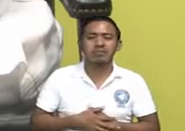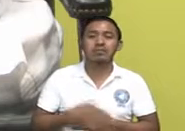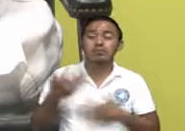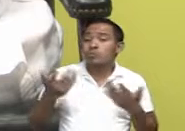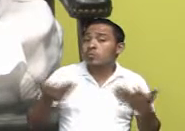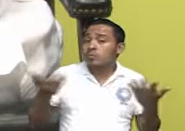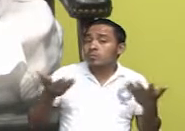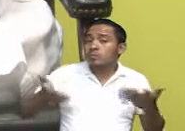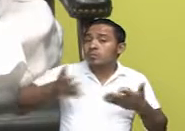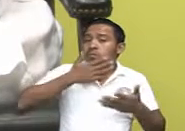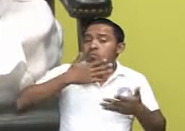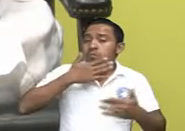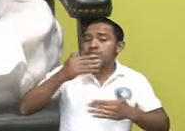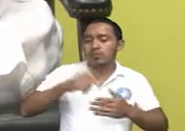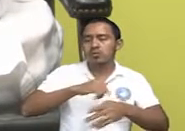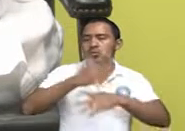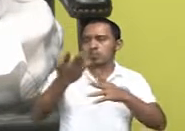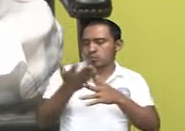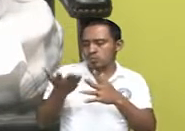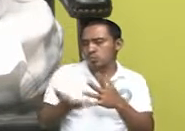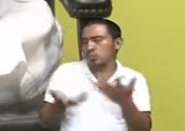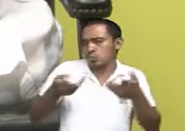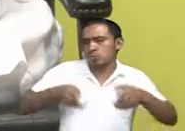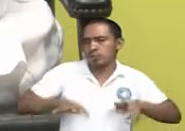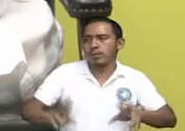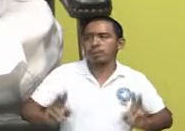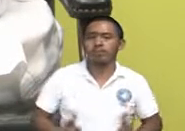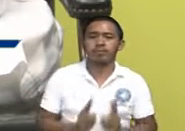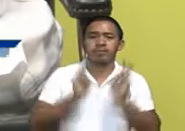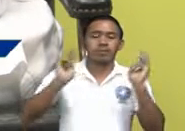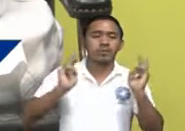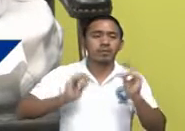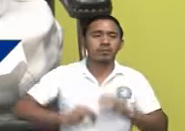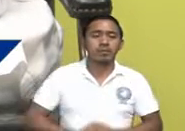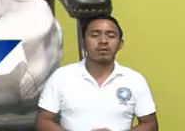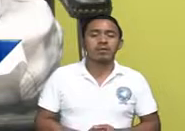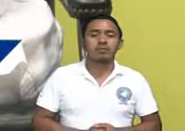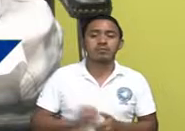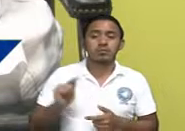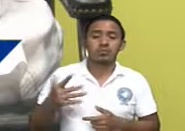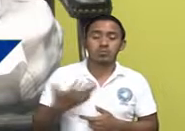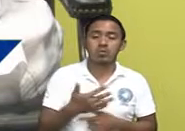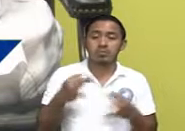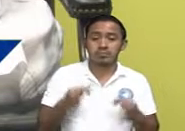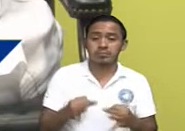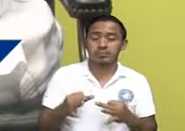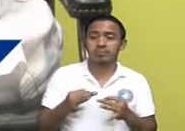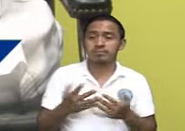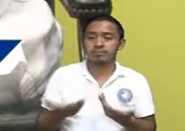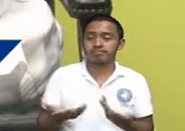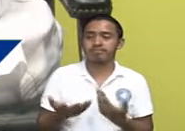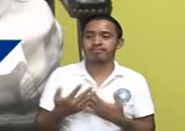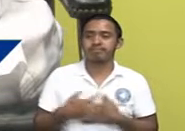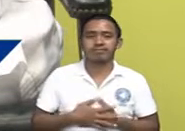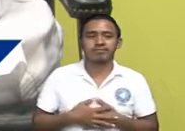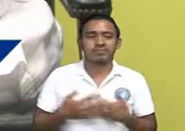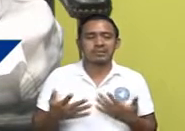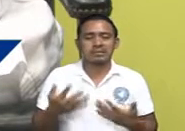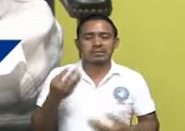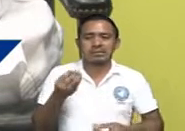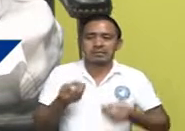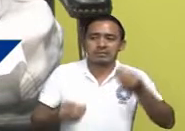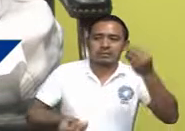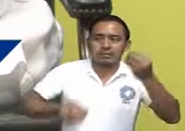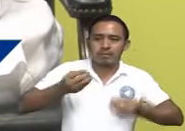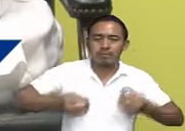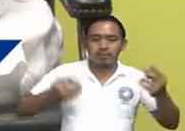el duelo es una fase normal de la vida, ¿verdad? Y del ciclo vital, no todos están y puede ser un riesgo. ¿De qué depende? A lo mejor si